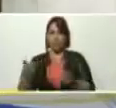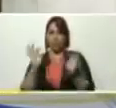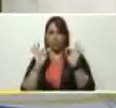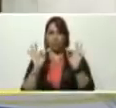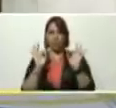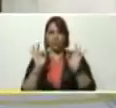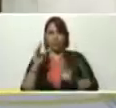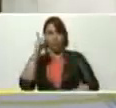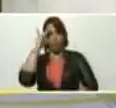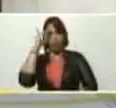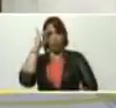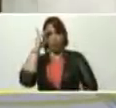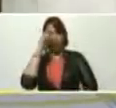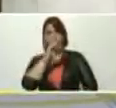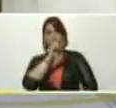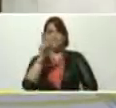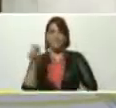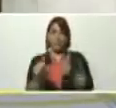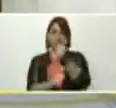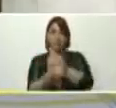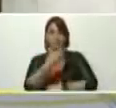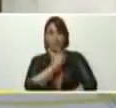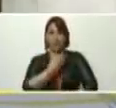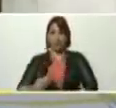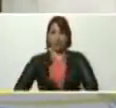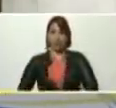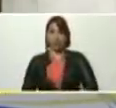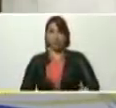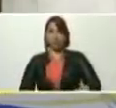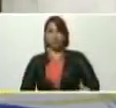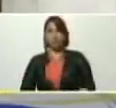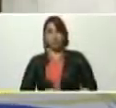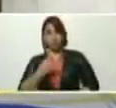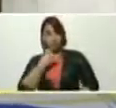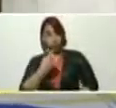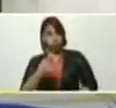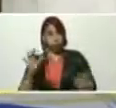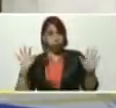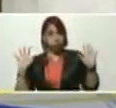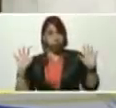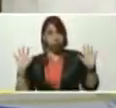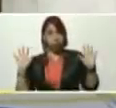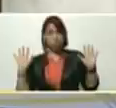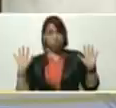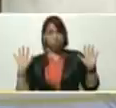Rodríguez, la vicepresidenta, se los digo. Se los digo.